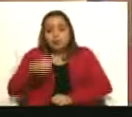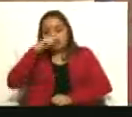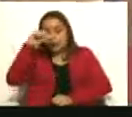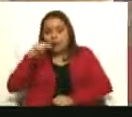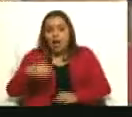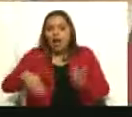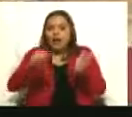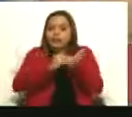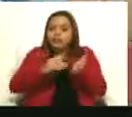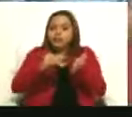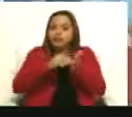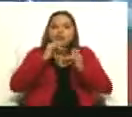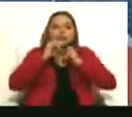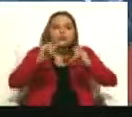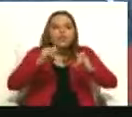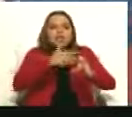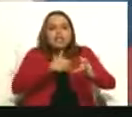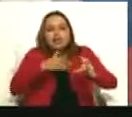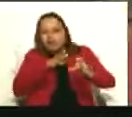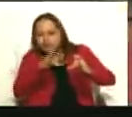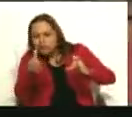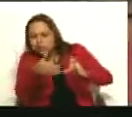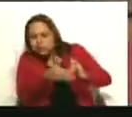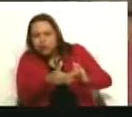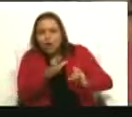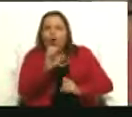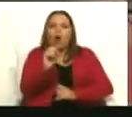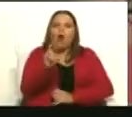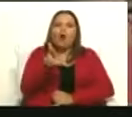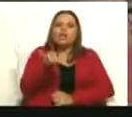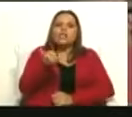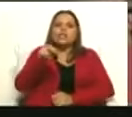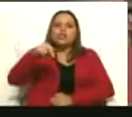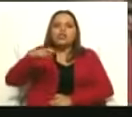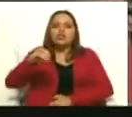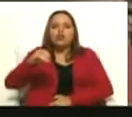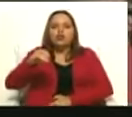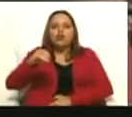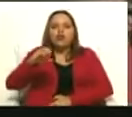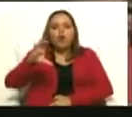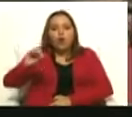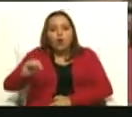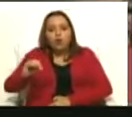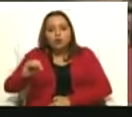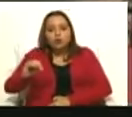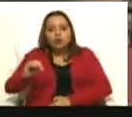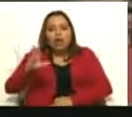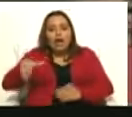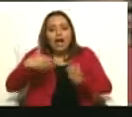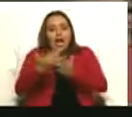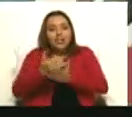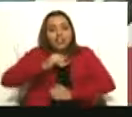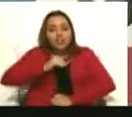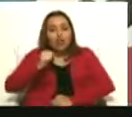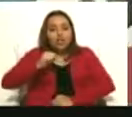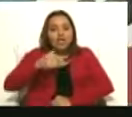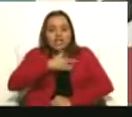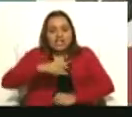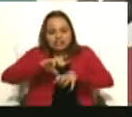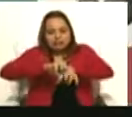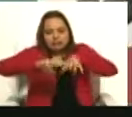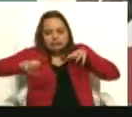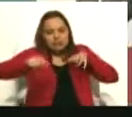Maduro, querían entrar por la boca del Orinoco para llegar a Bogotá y partir este país y quedarse con las